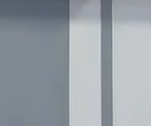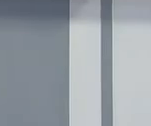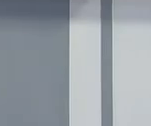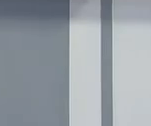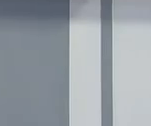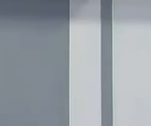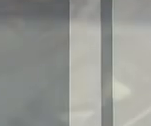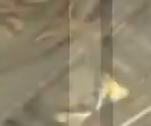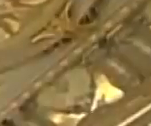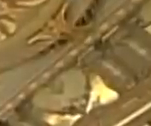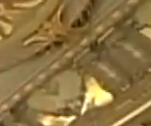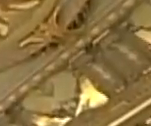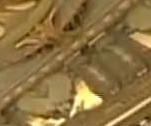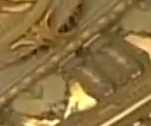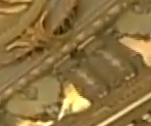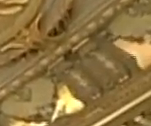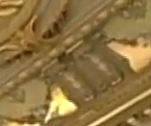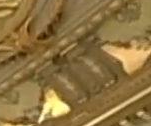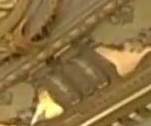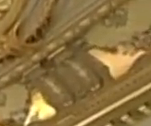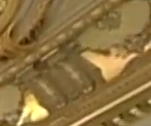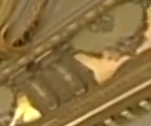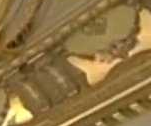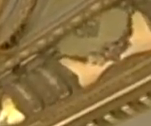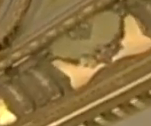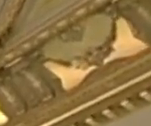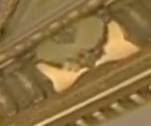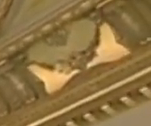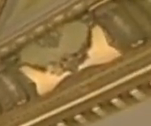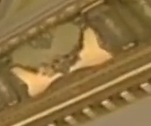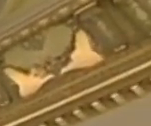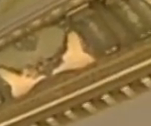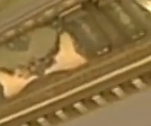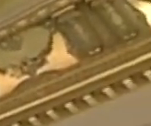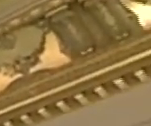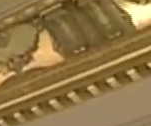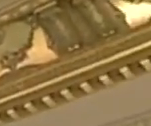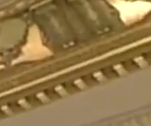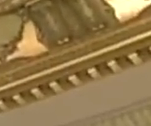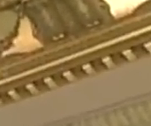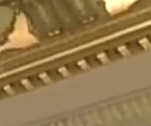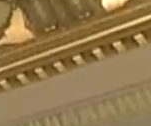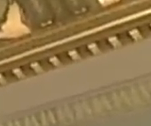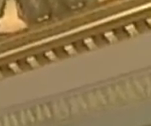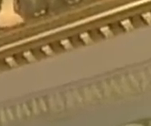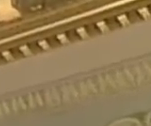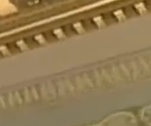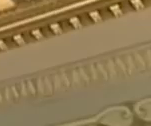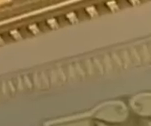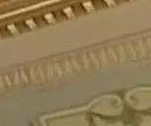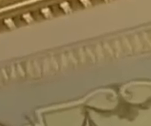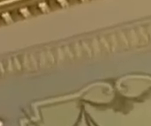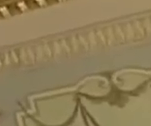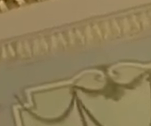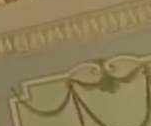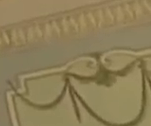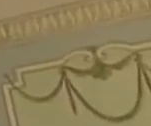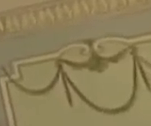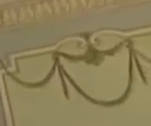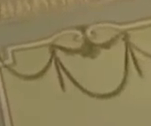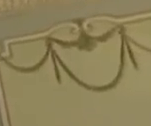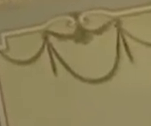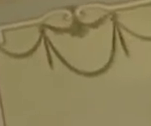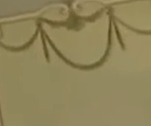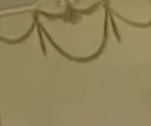presidente. Buenas tardes, Venezuela. Aquí estamos en el Salón Sol del Perú, el Sol del Perú.